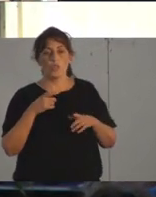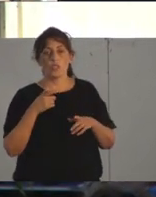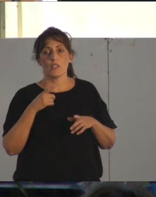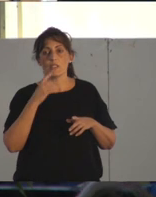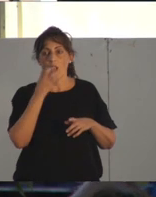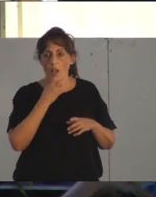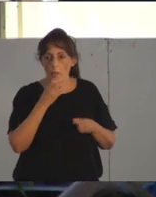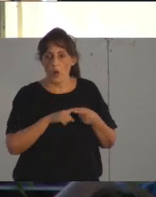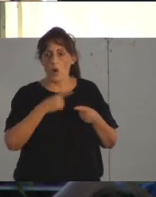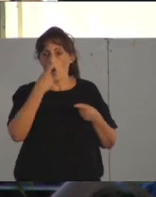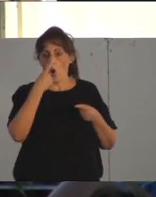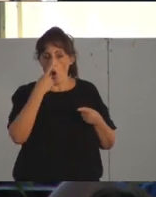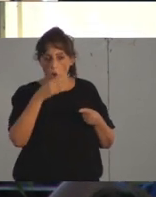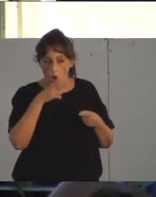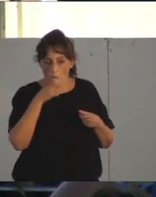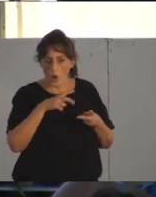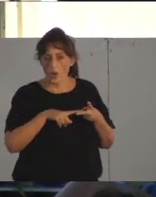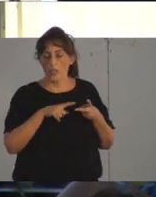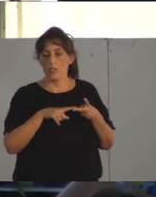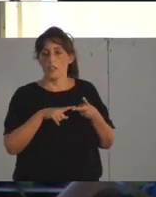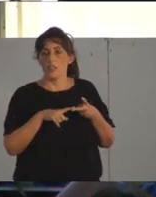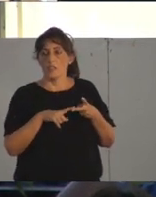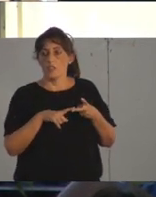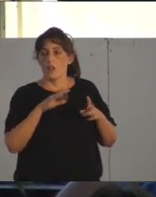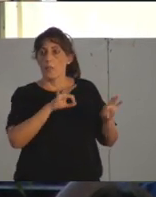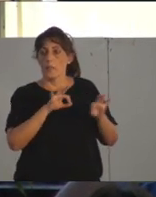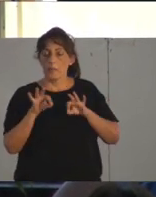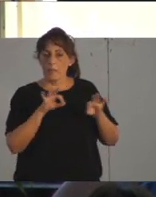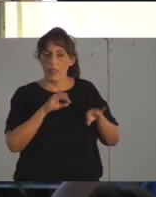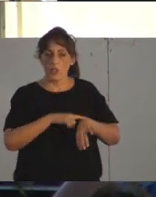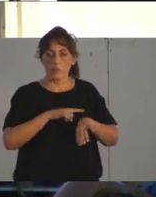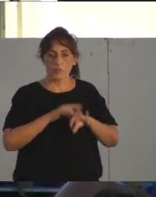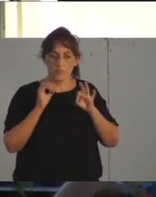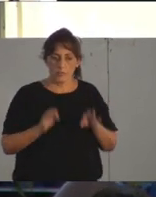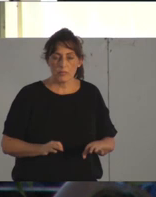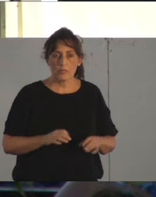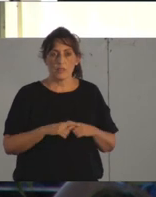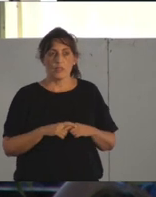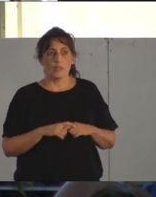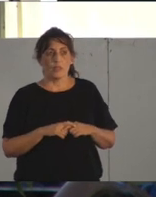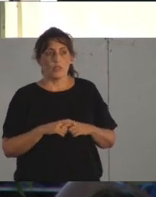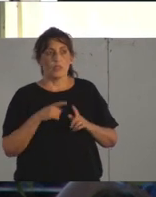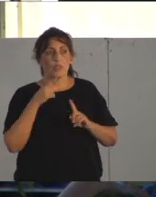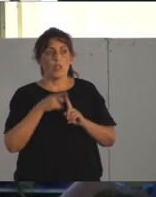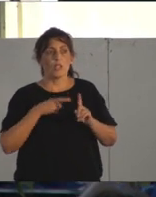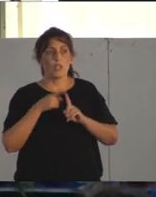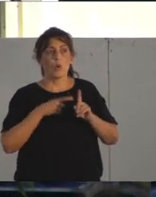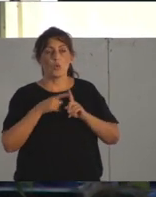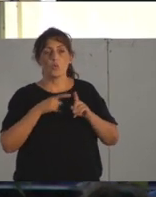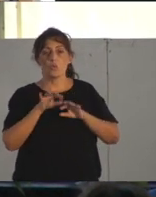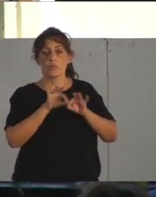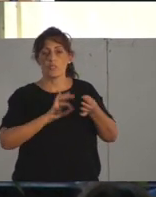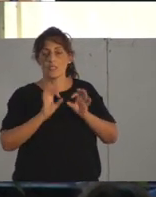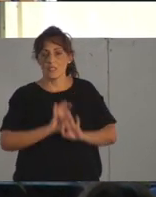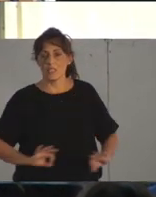sabor, sus olores, ha disminuido el tiempo de preparación, estamos disminuyendo el uso de aglutinantes, los